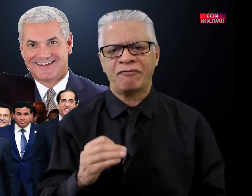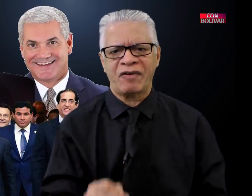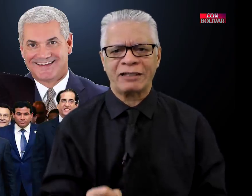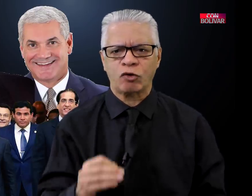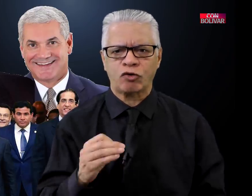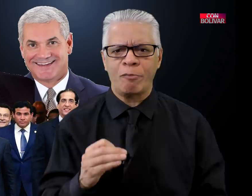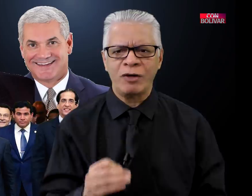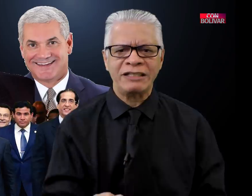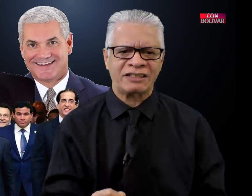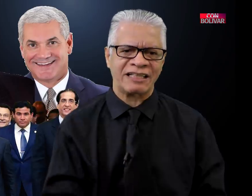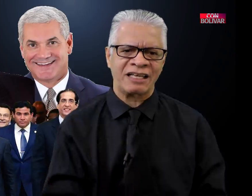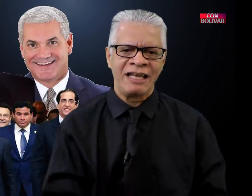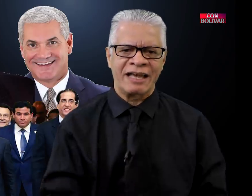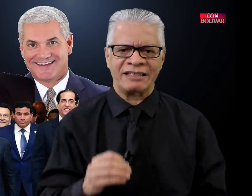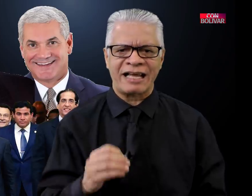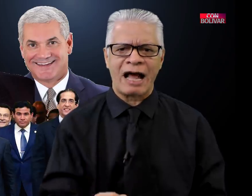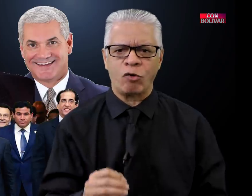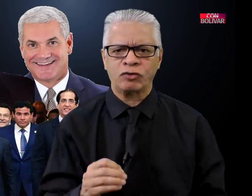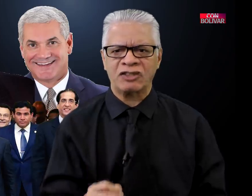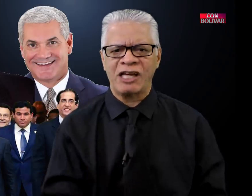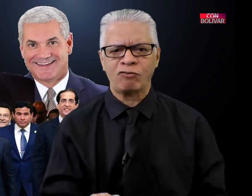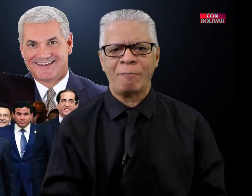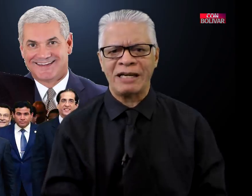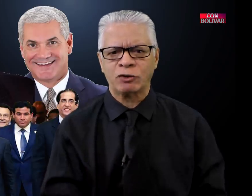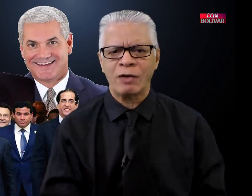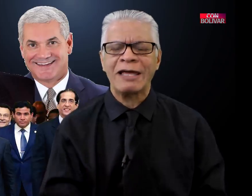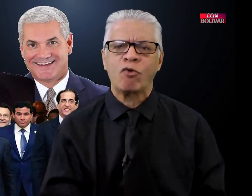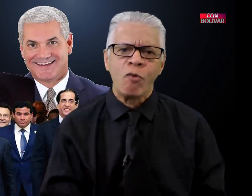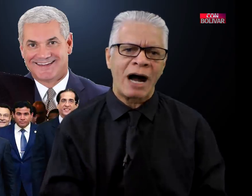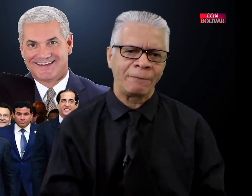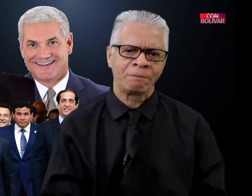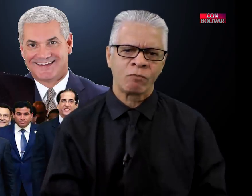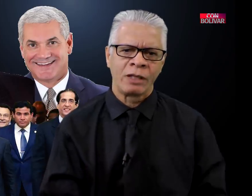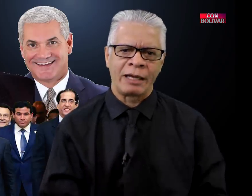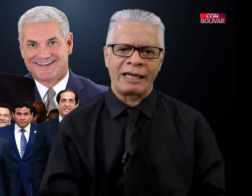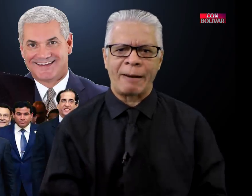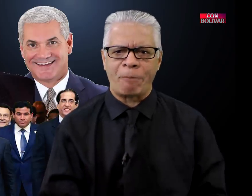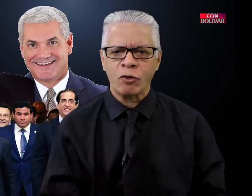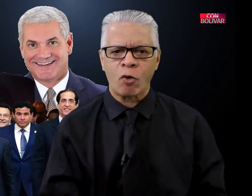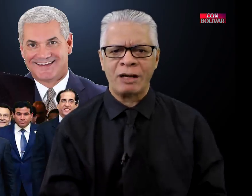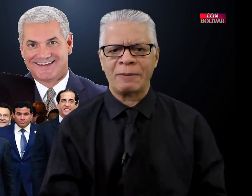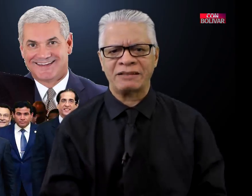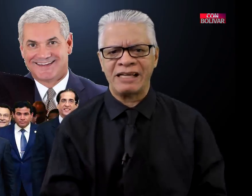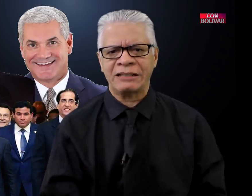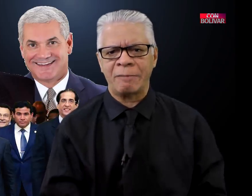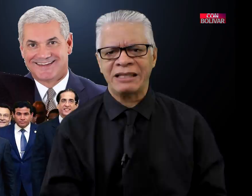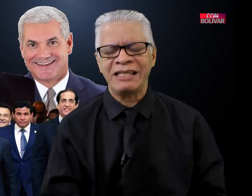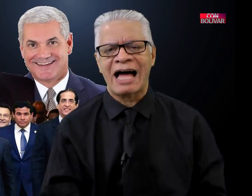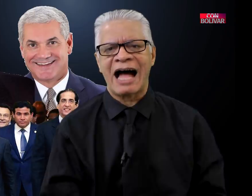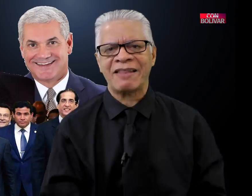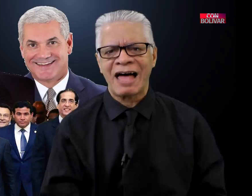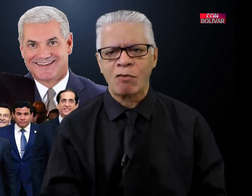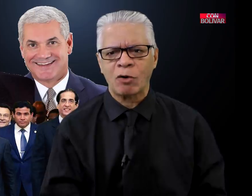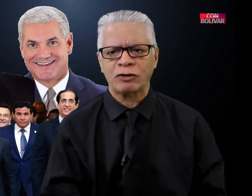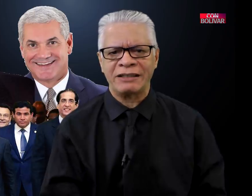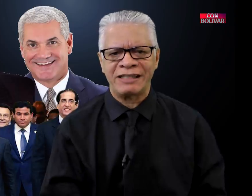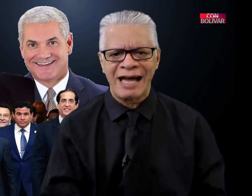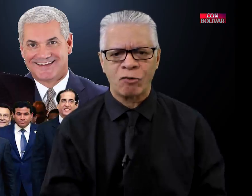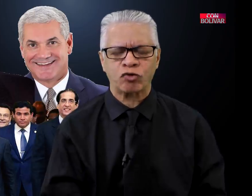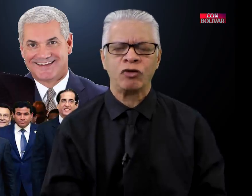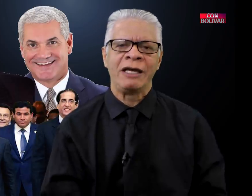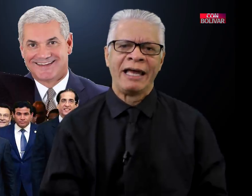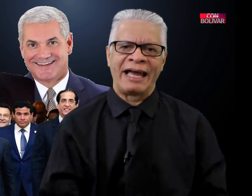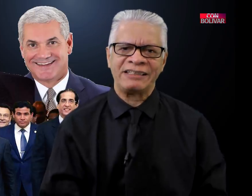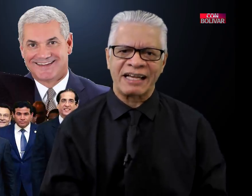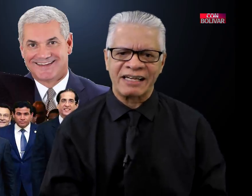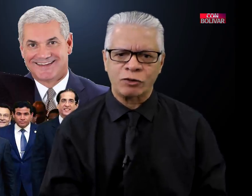mismos efectos comunistas que están aconteciendo en Venezuela y Cuba. El apoyo que el presidente Medina ha dado a los